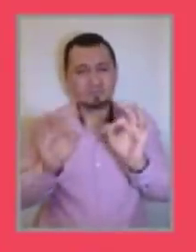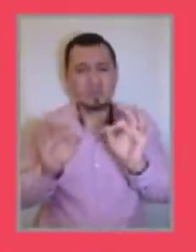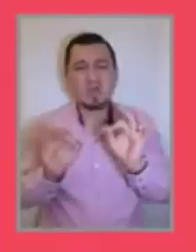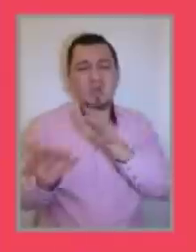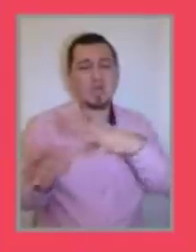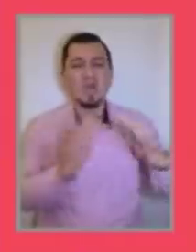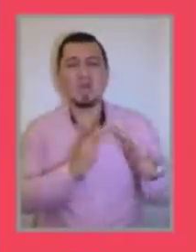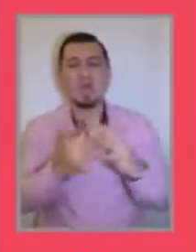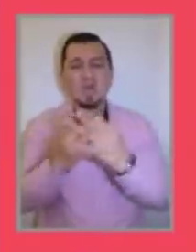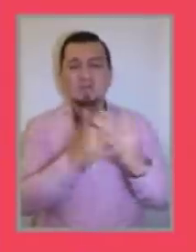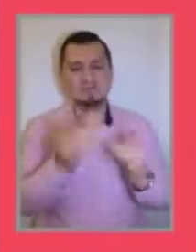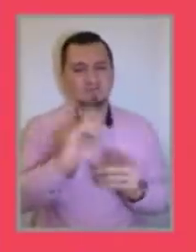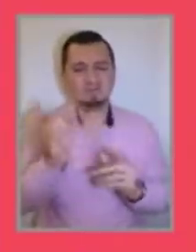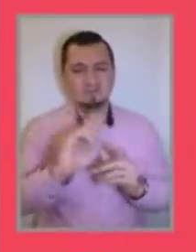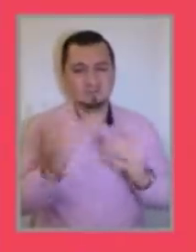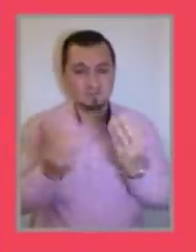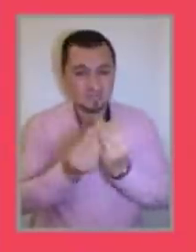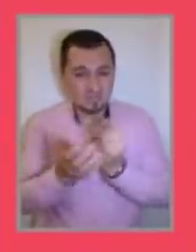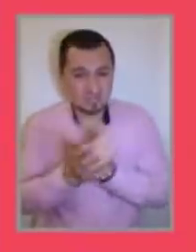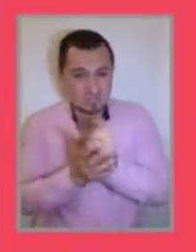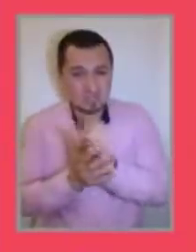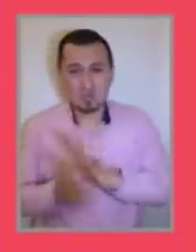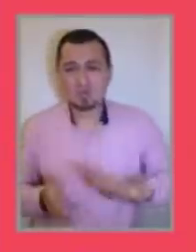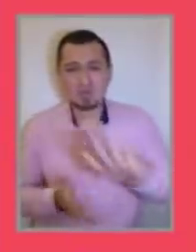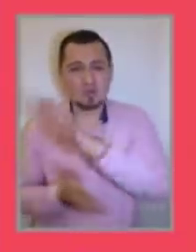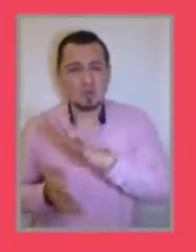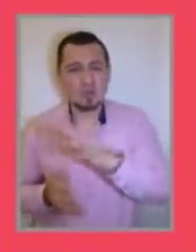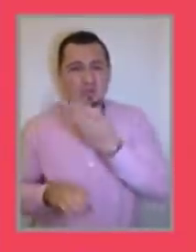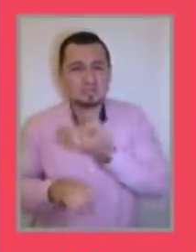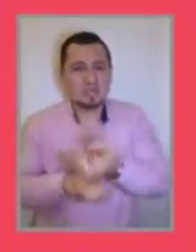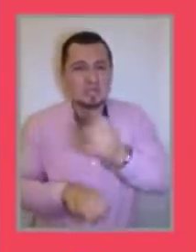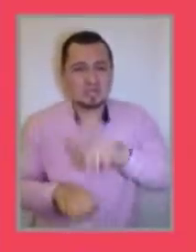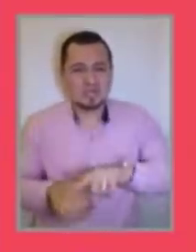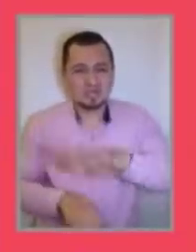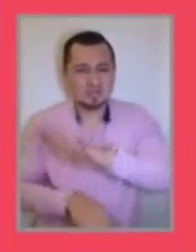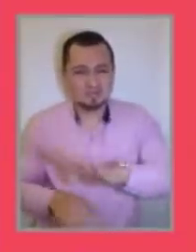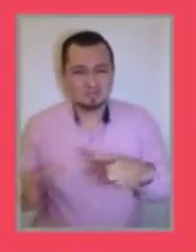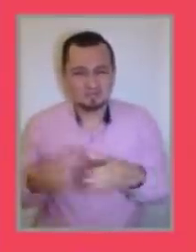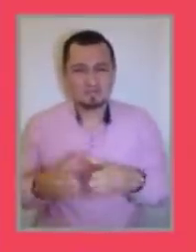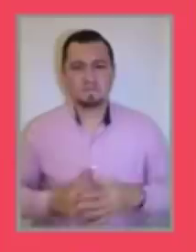Entonces, cuando se toma una decisión, será de alcance estatal. Gracias.